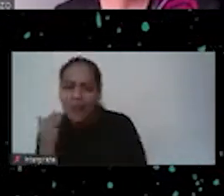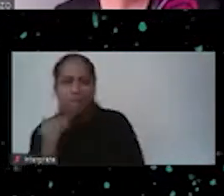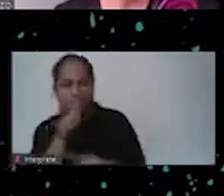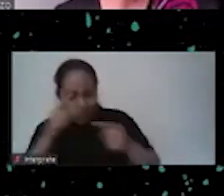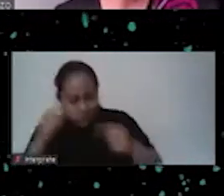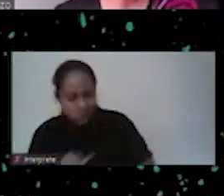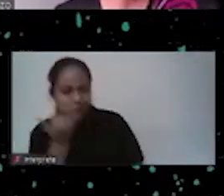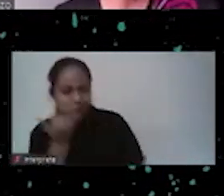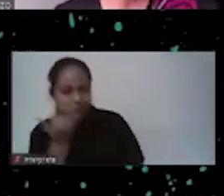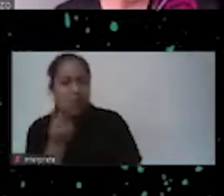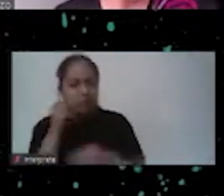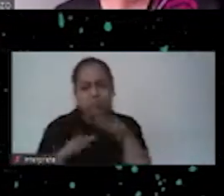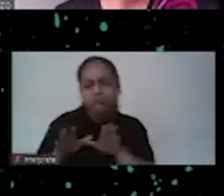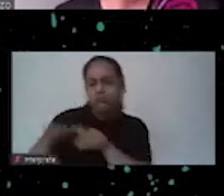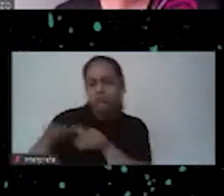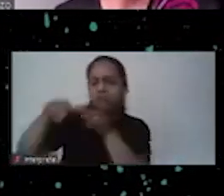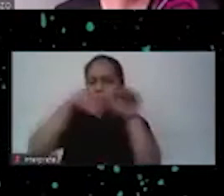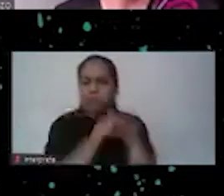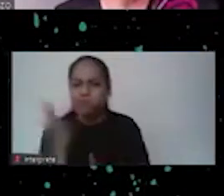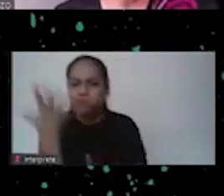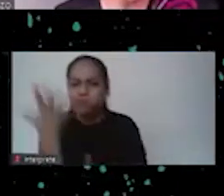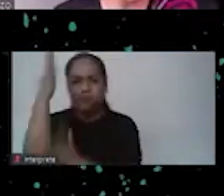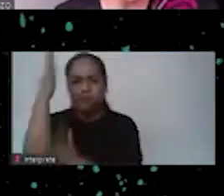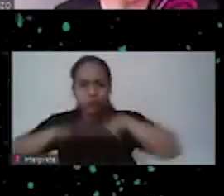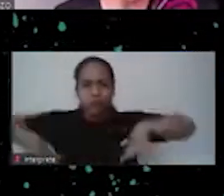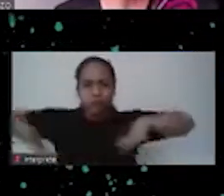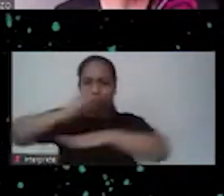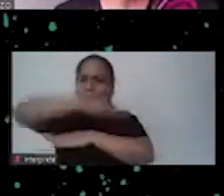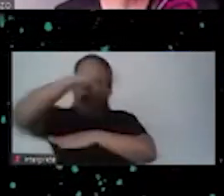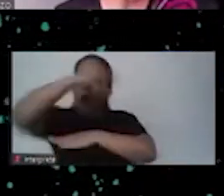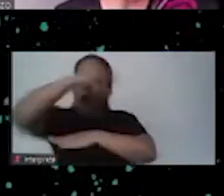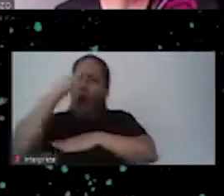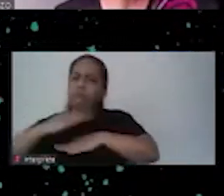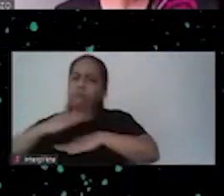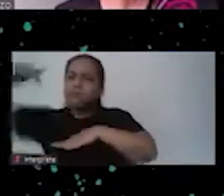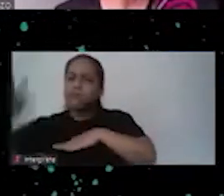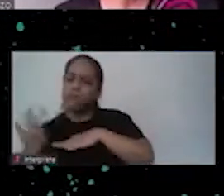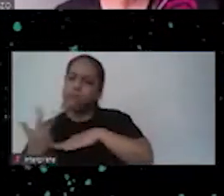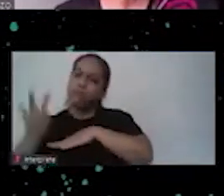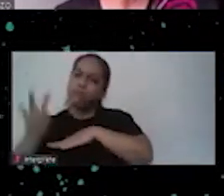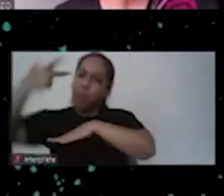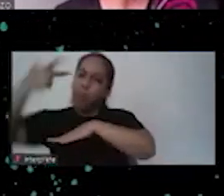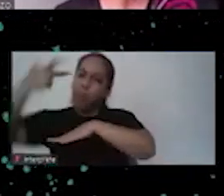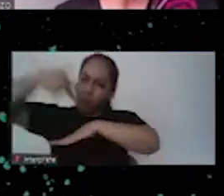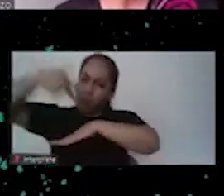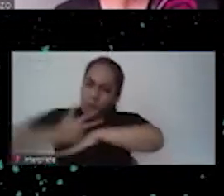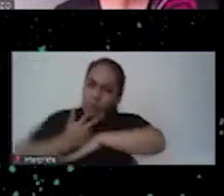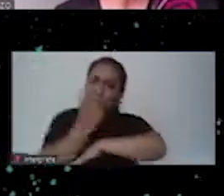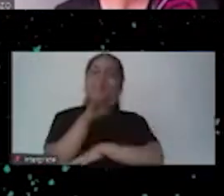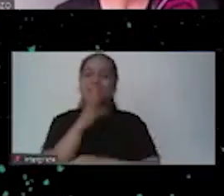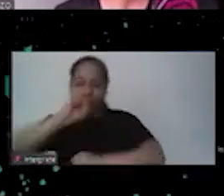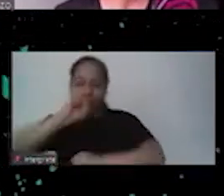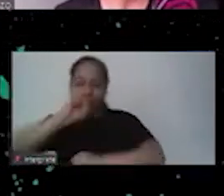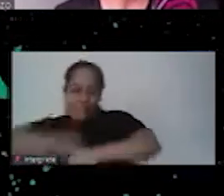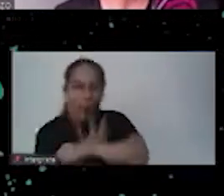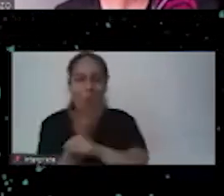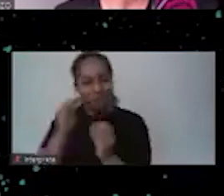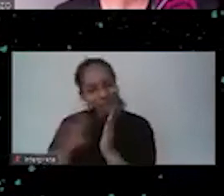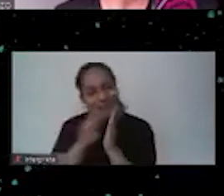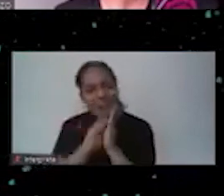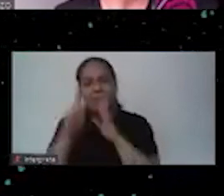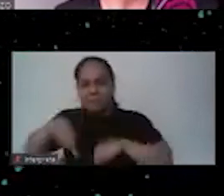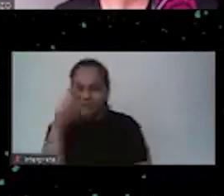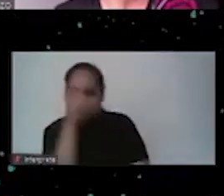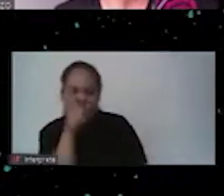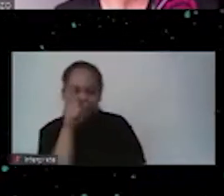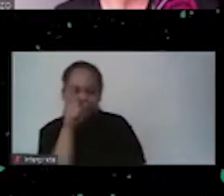paraíso, soy una colina por donde andan los poetas, soy un jabalí despiadado y rojo,